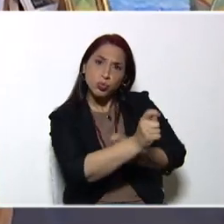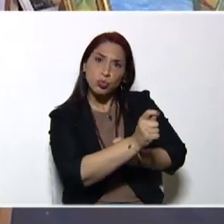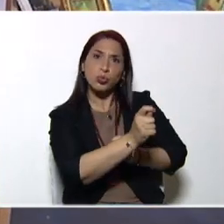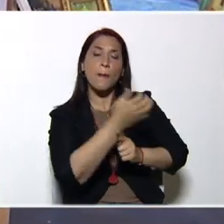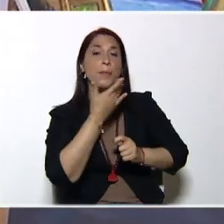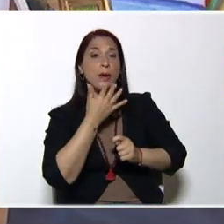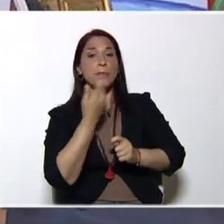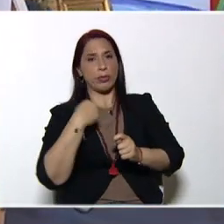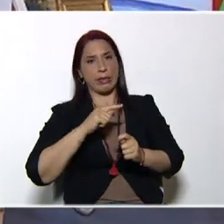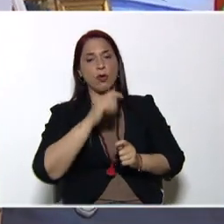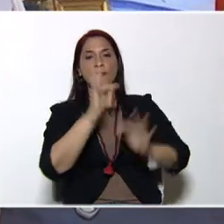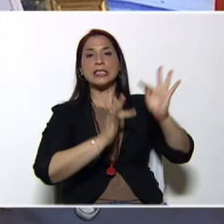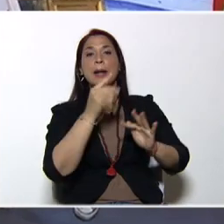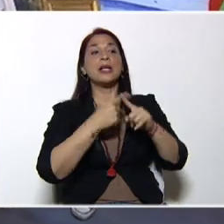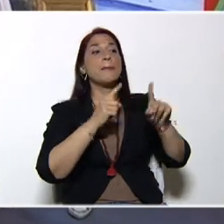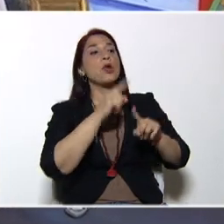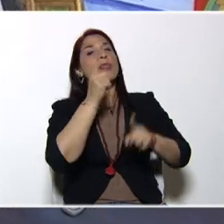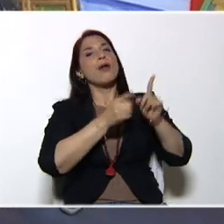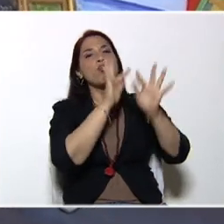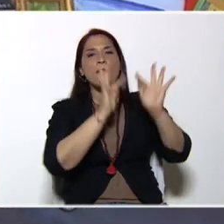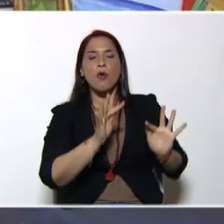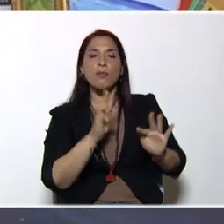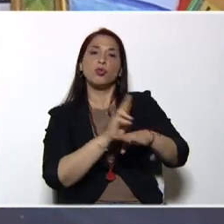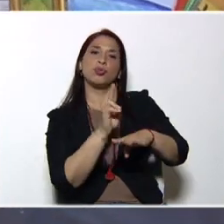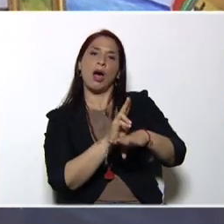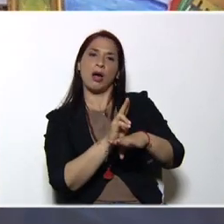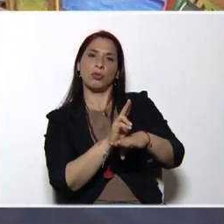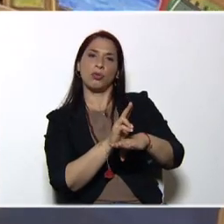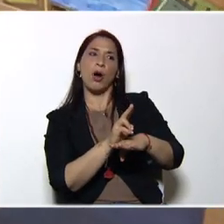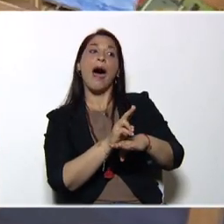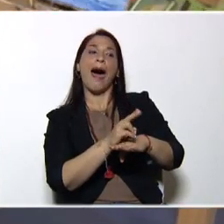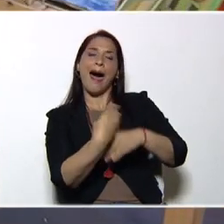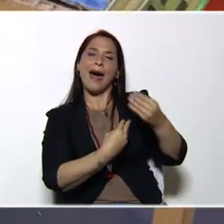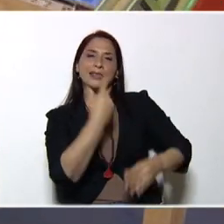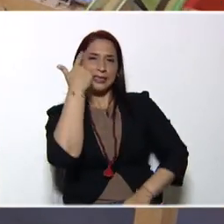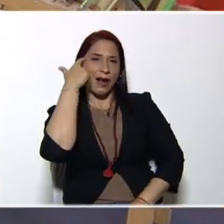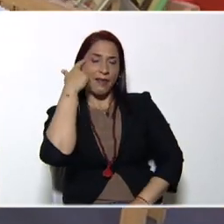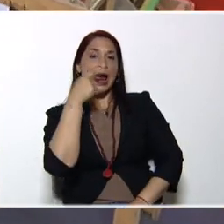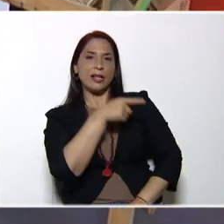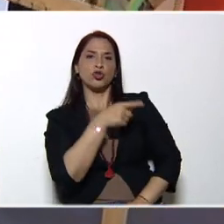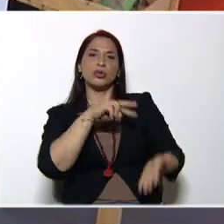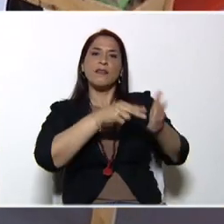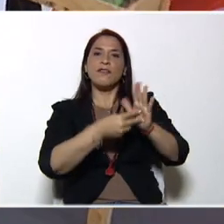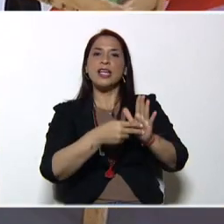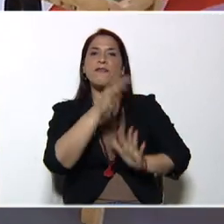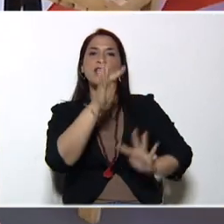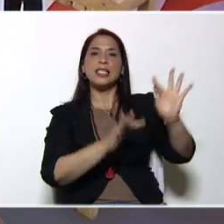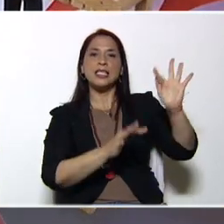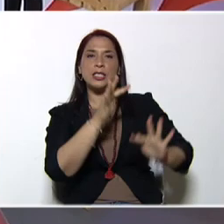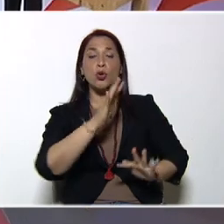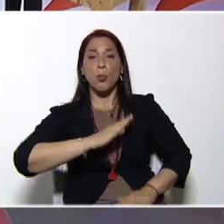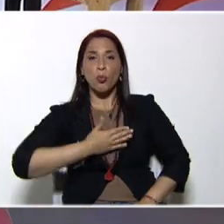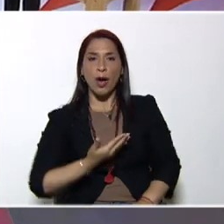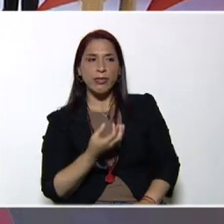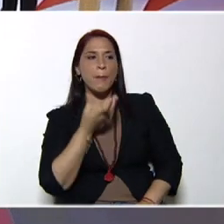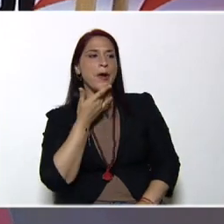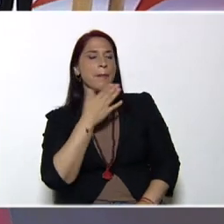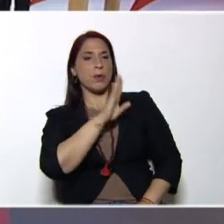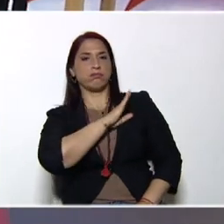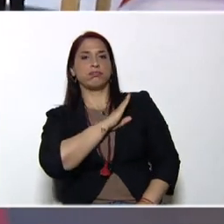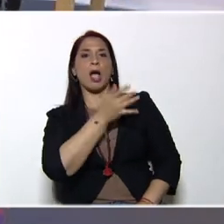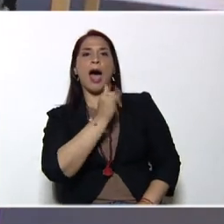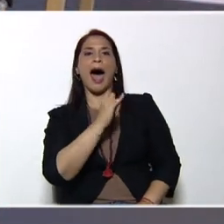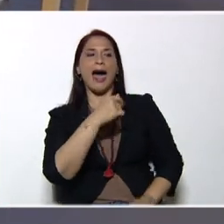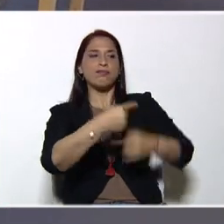tengo físicamente. Perfecto. Y de alguna manera utilizarlo es lo que me hace saber que es físico, ¿no? Excelente. Toda vez patrimonio significa la herencia,